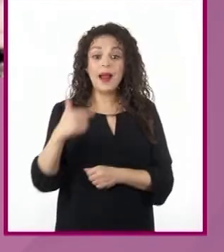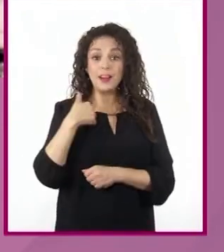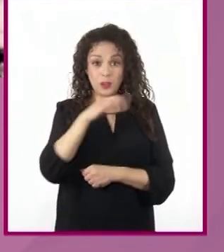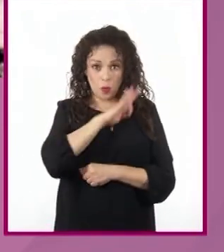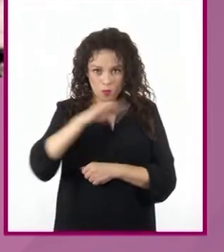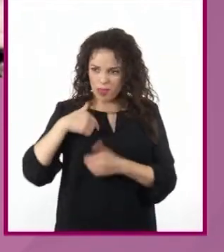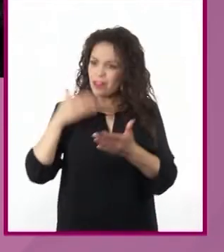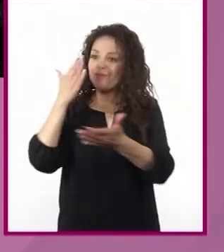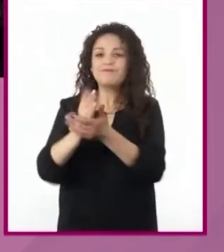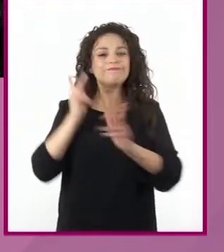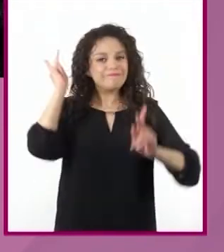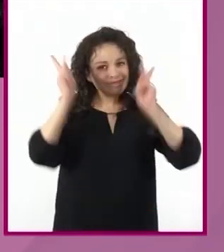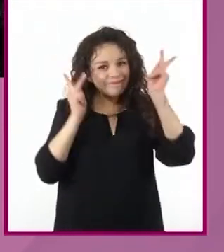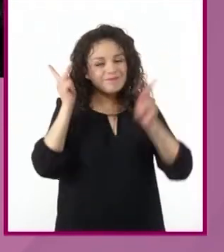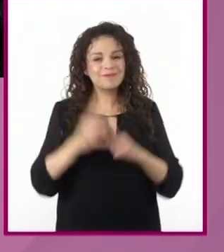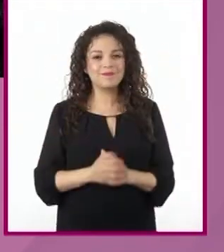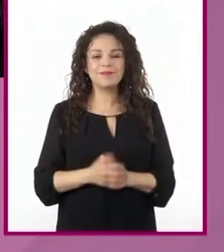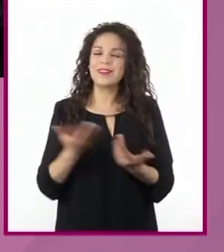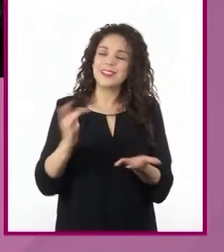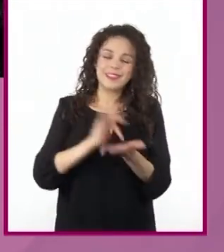pueda. Gracias.